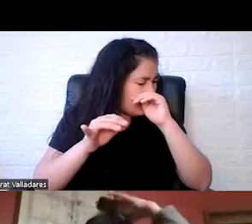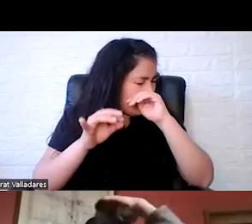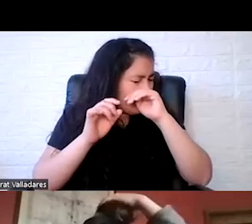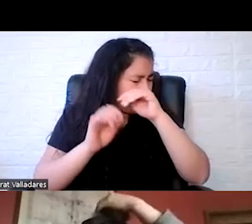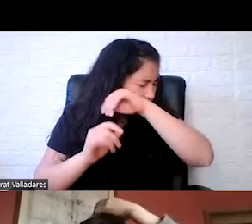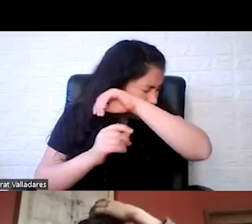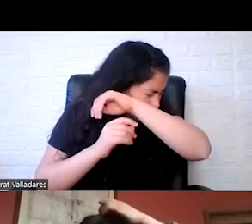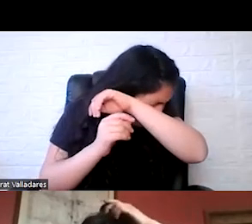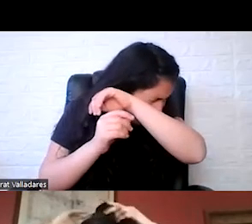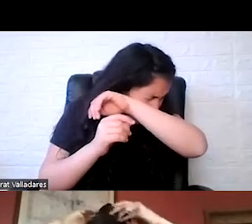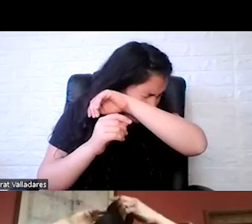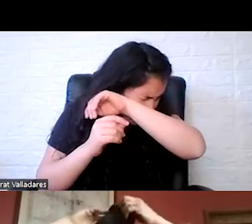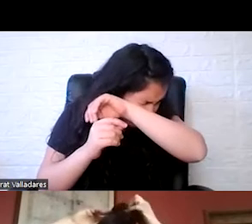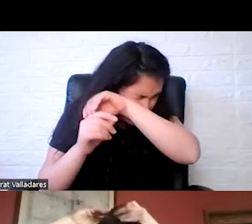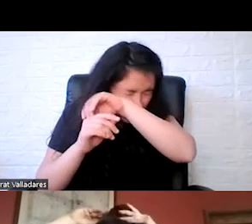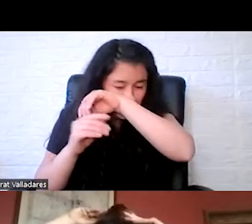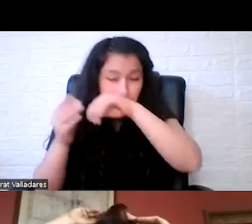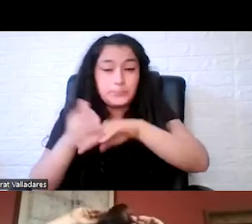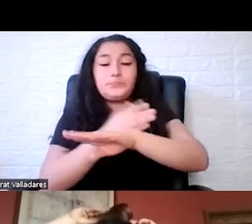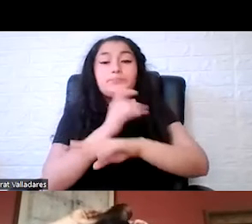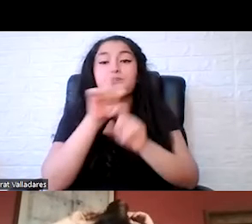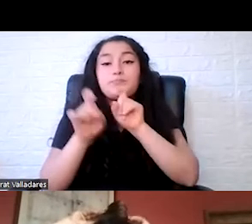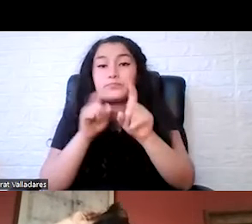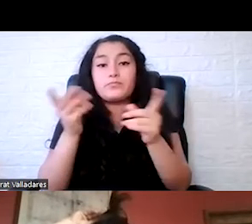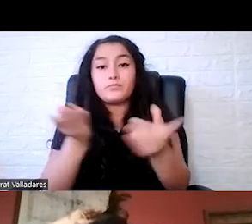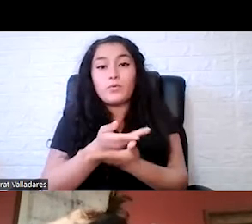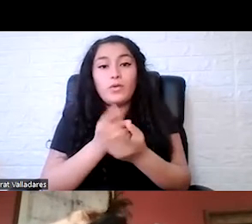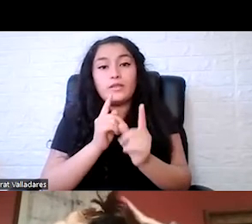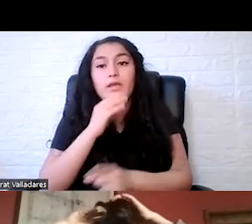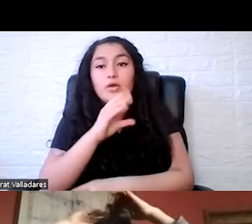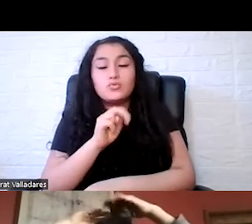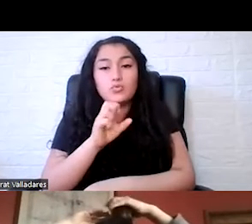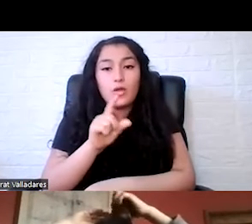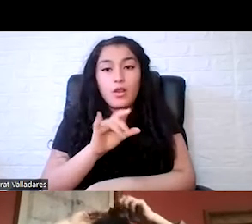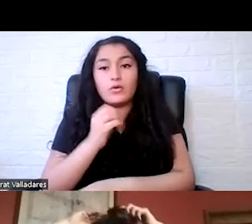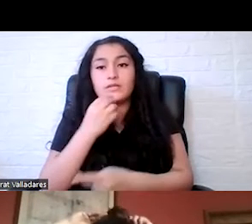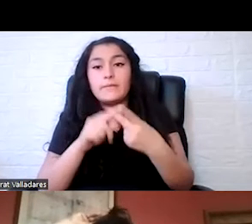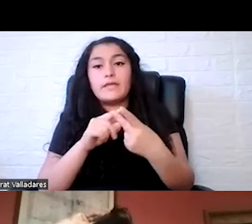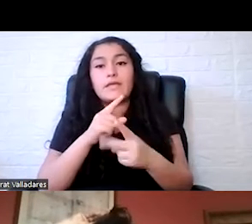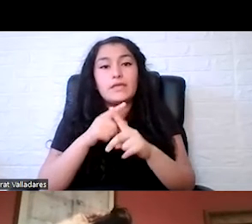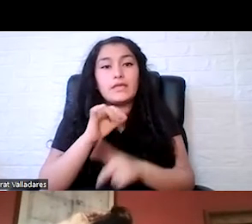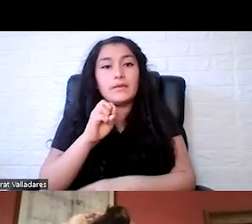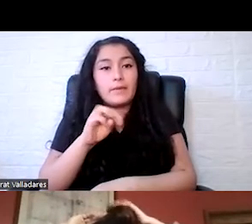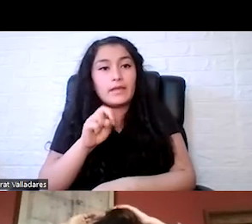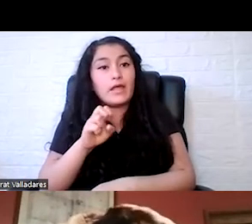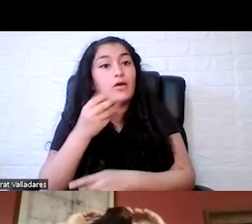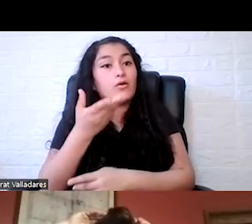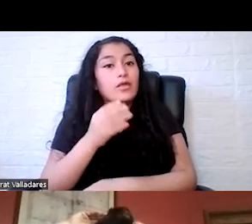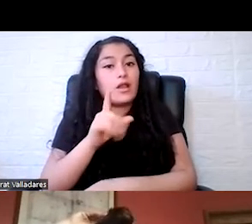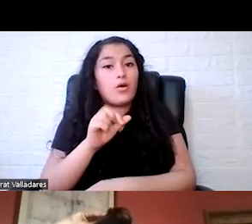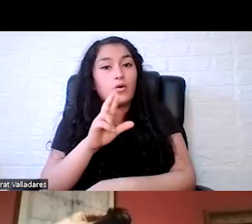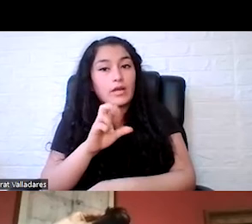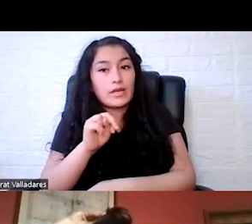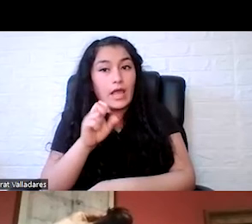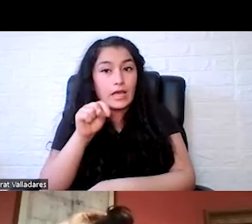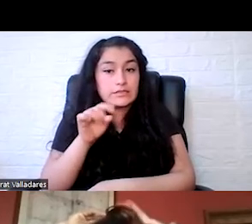primero, antes de hacerle una pregunta a tanto a Consuelo como a Jimena, acotarle a Lorena que por lo menos aquí en